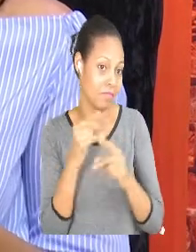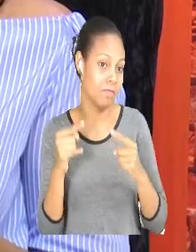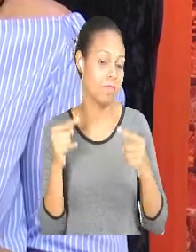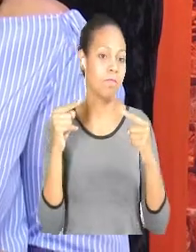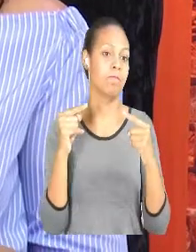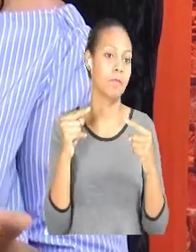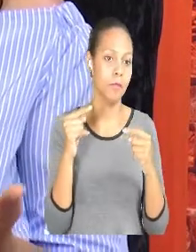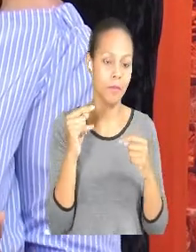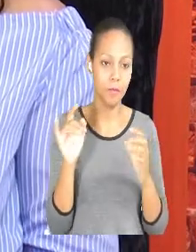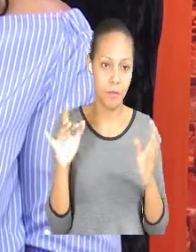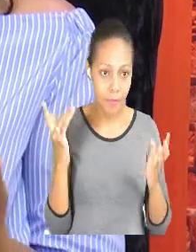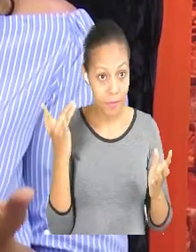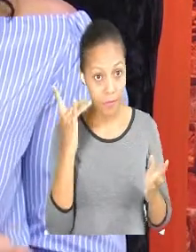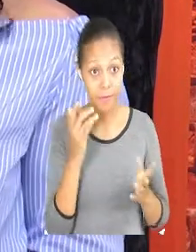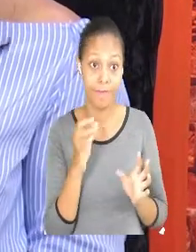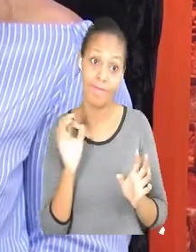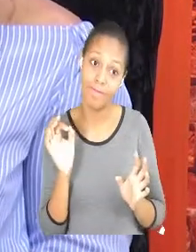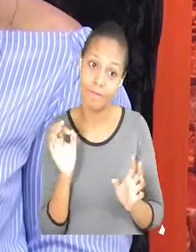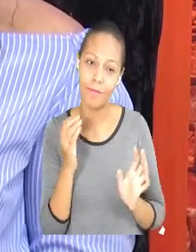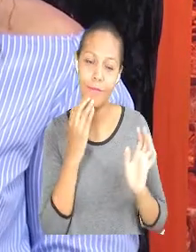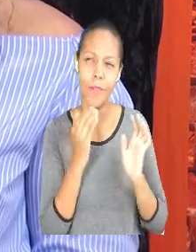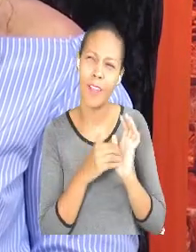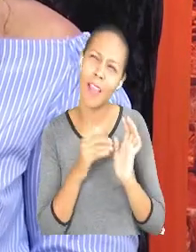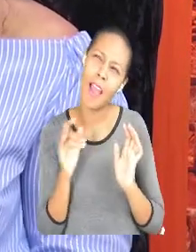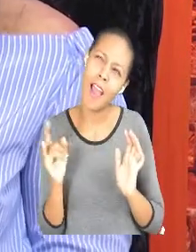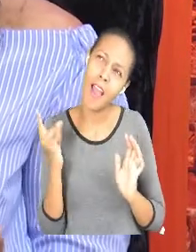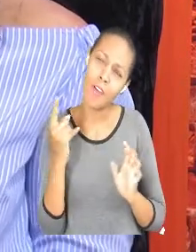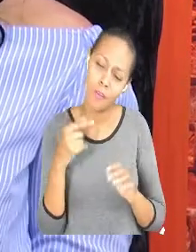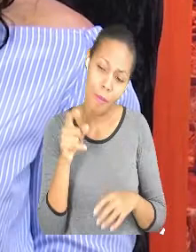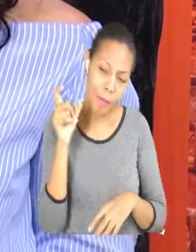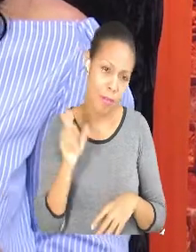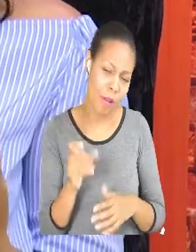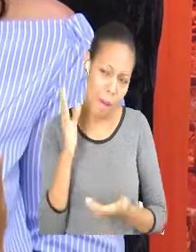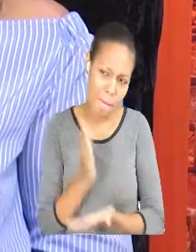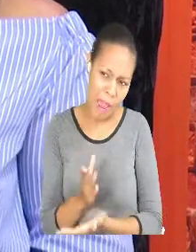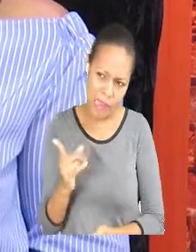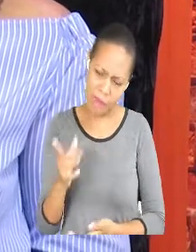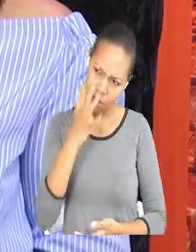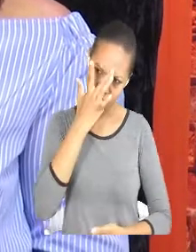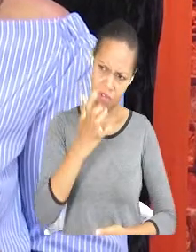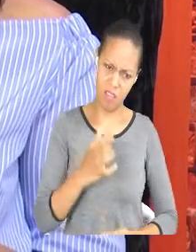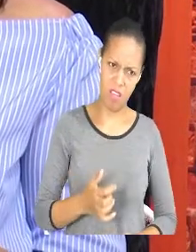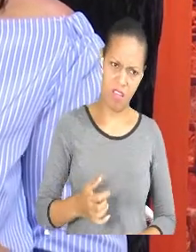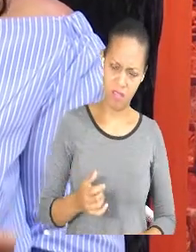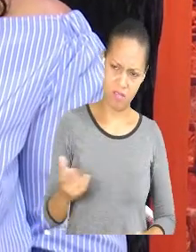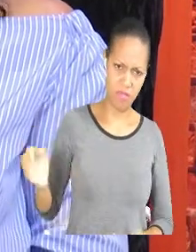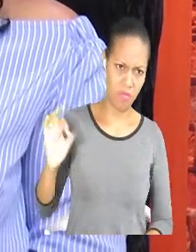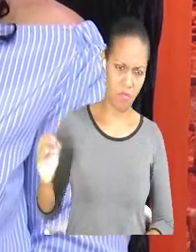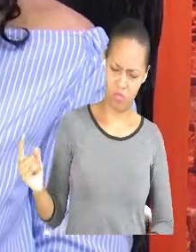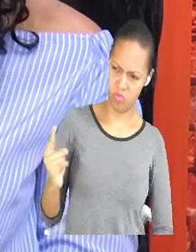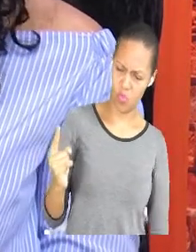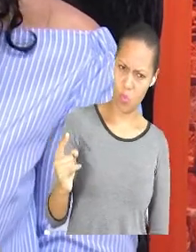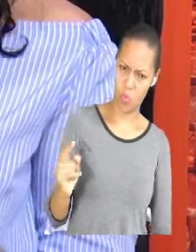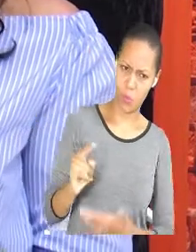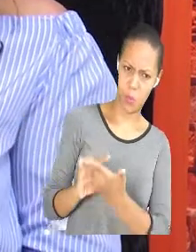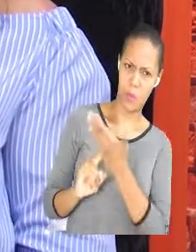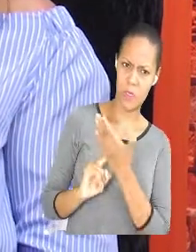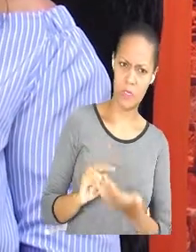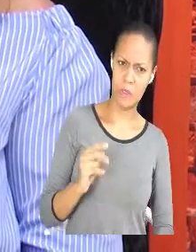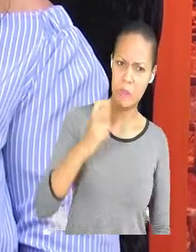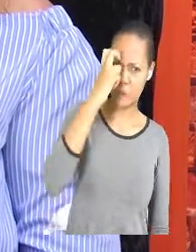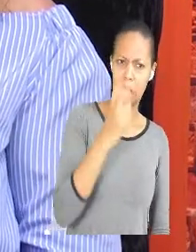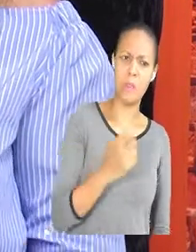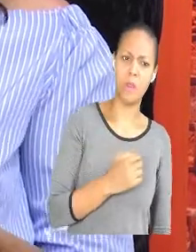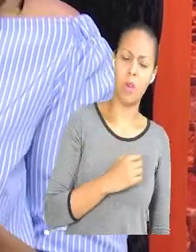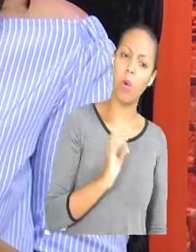lugar de esa persona, por ejemplo, ¿qué pudo haber sucedido en la vida de esa persona este día? ¿Por qué llega de esta forma? ¿Por qué está molesto? ¿Por qué se ve o por qué se